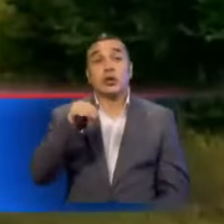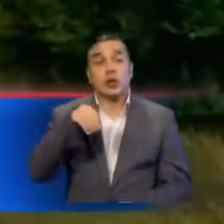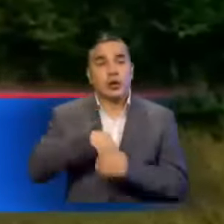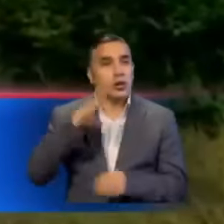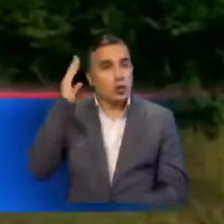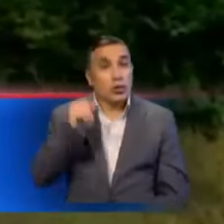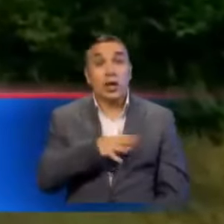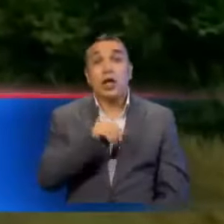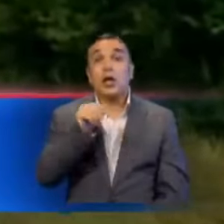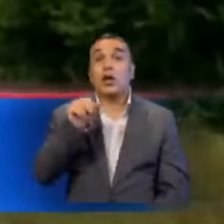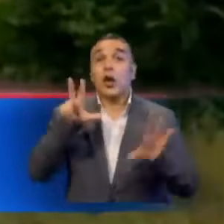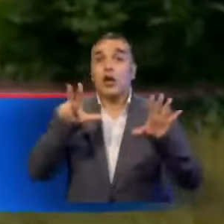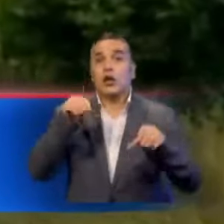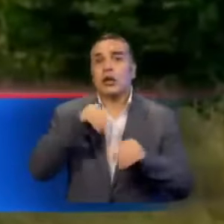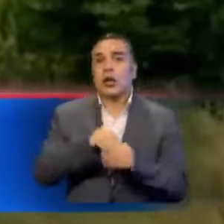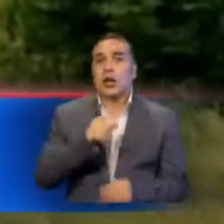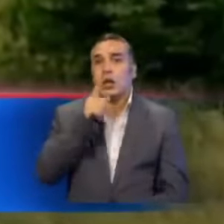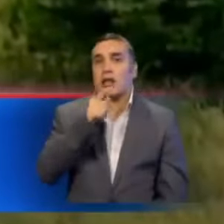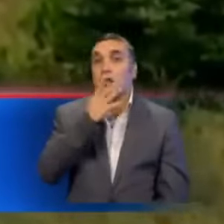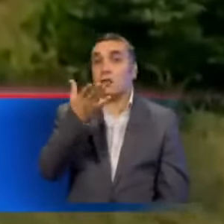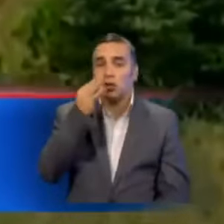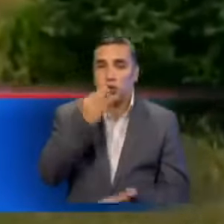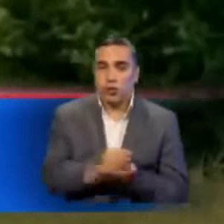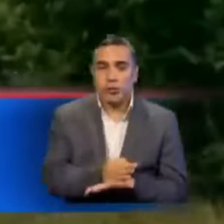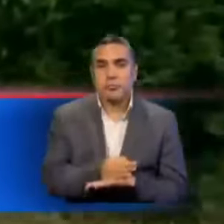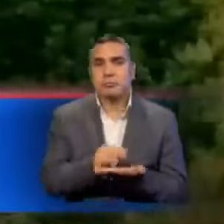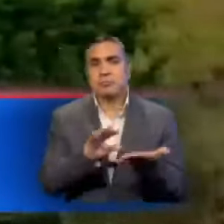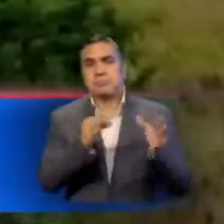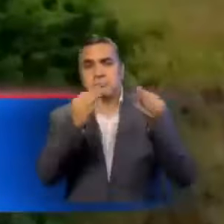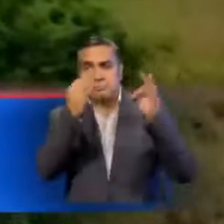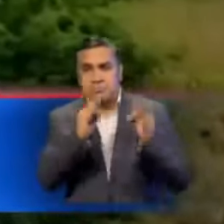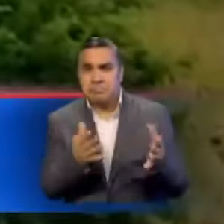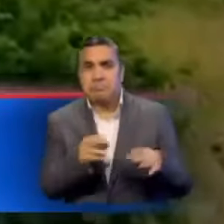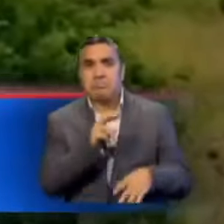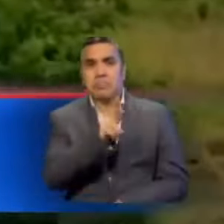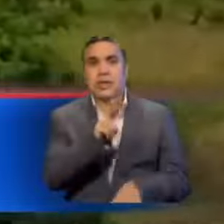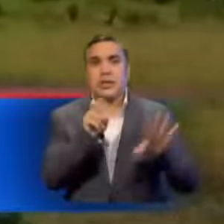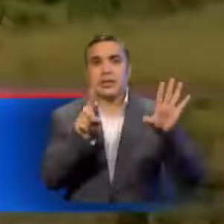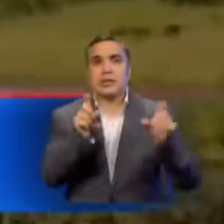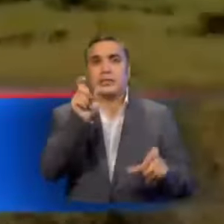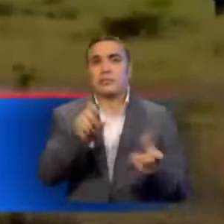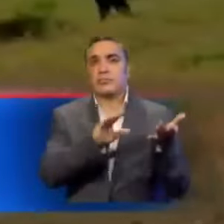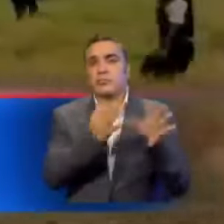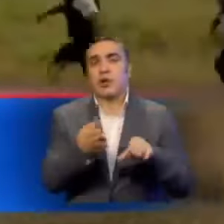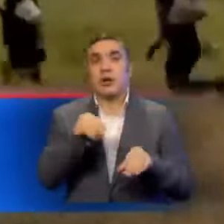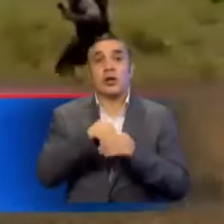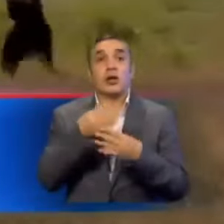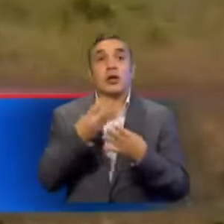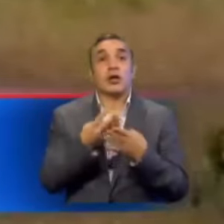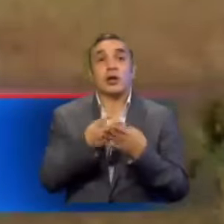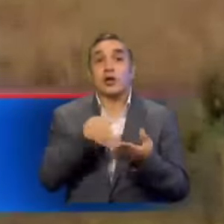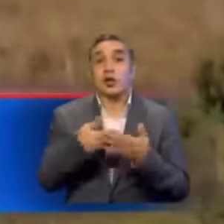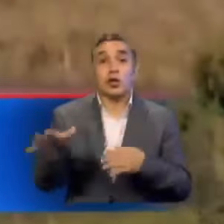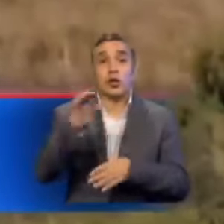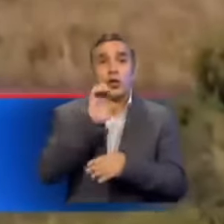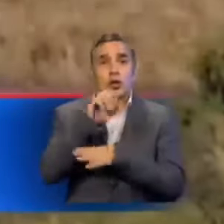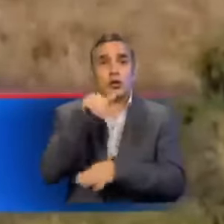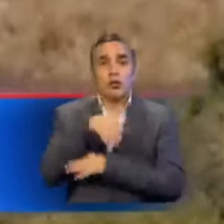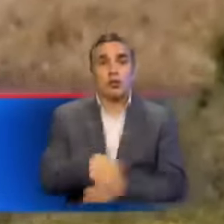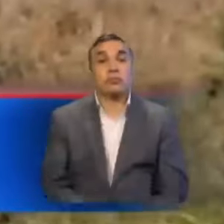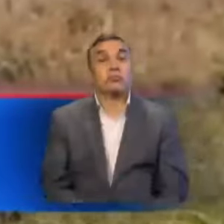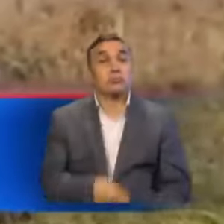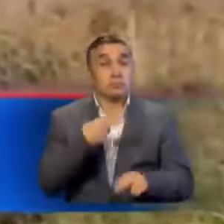y 8 en Latacunga, Cotopaxi. Es decir, al menos 26 fallecidos en esta revuelta en las cárceles a nivel país. En